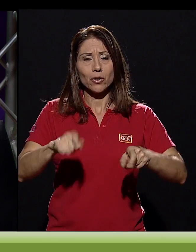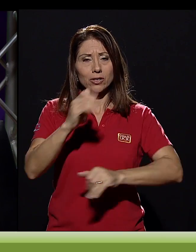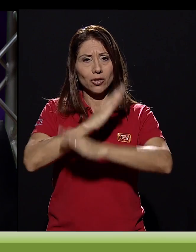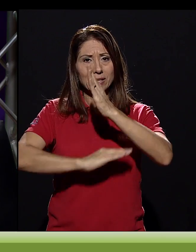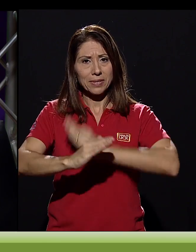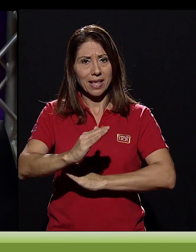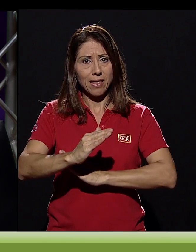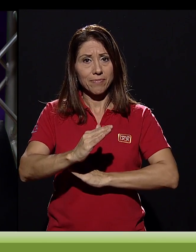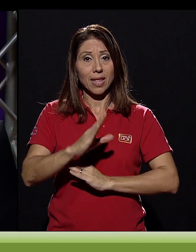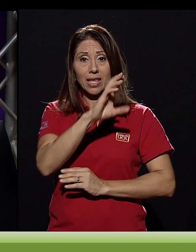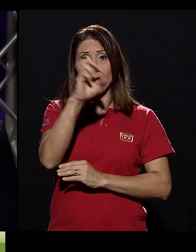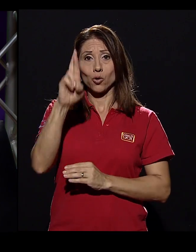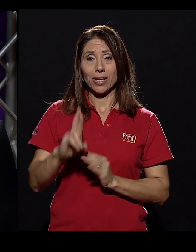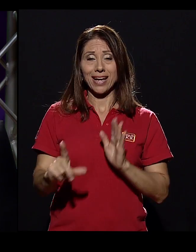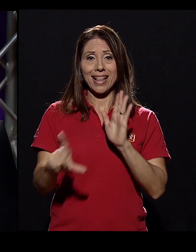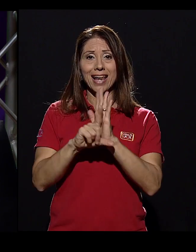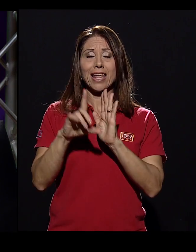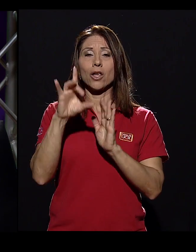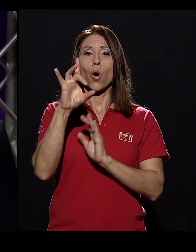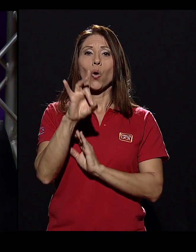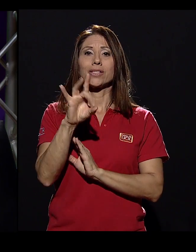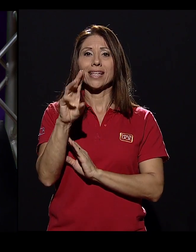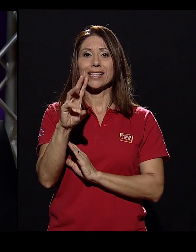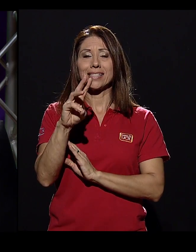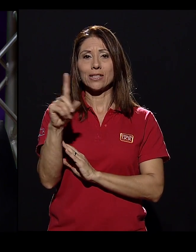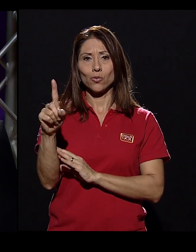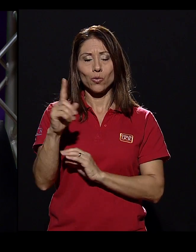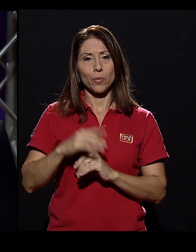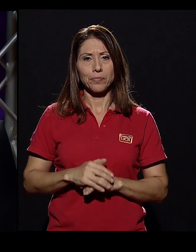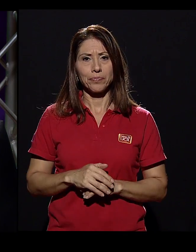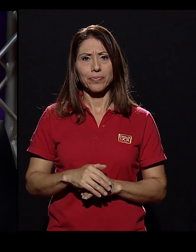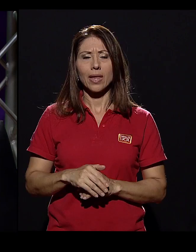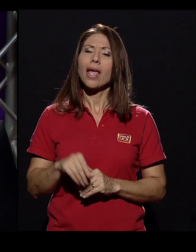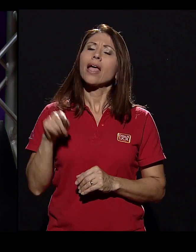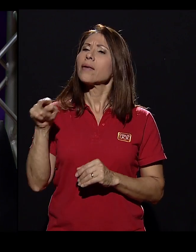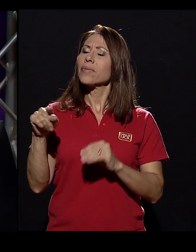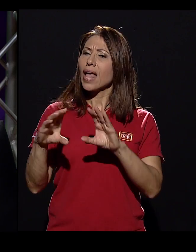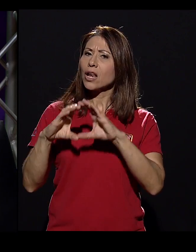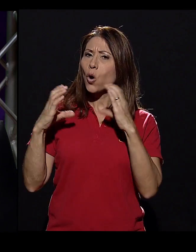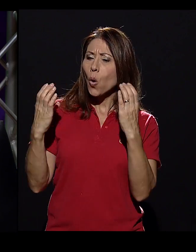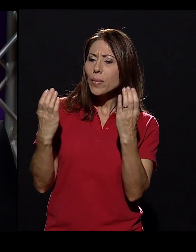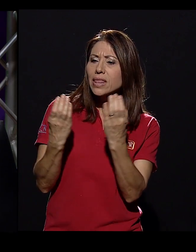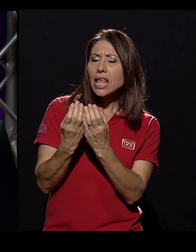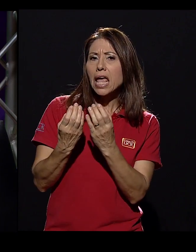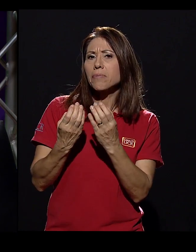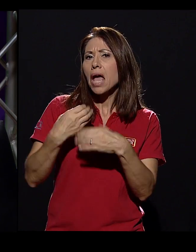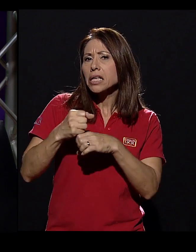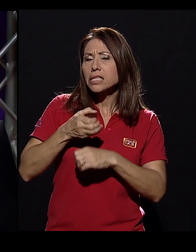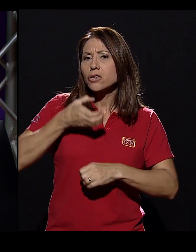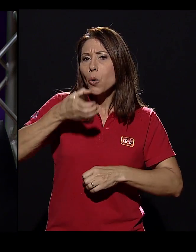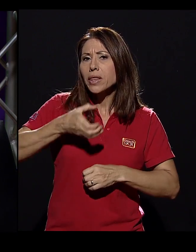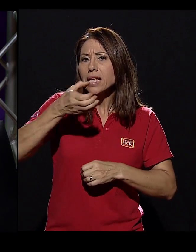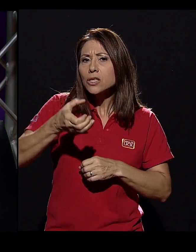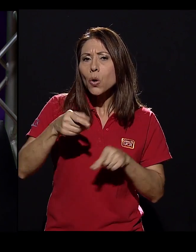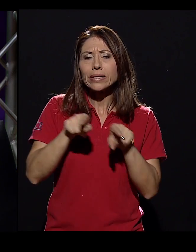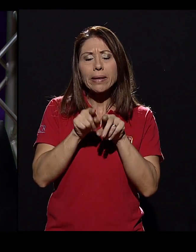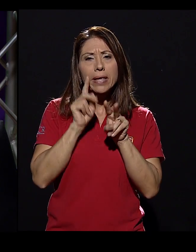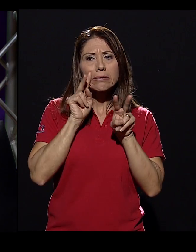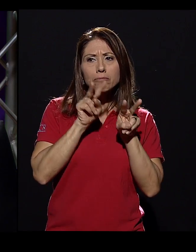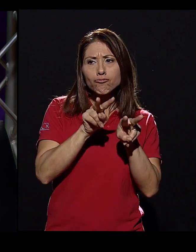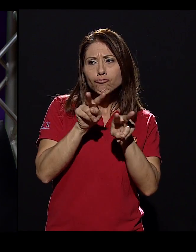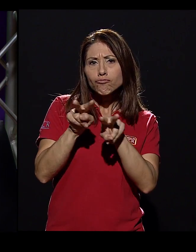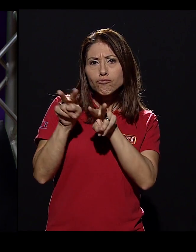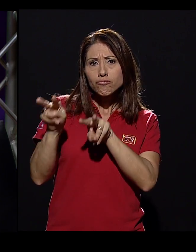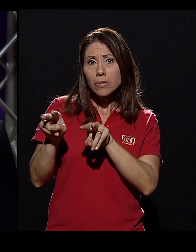Personas con Discapacidad, que en Costa Rica es la ley 8661? ¿Qué tanto el comité, aparte de dar recomendaciones y de estar